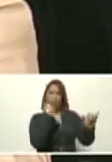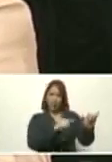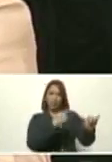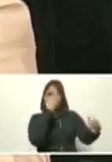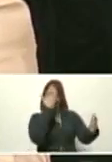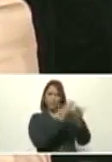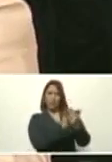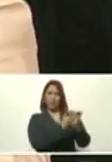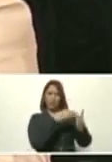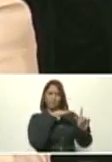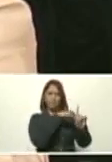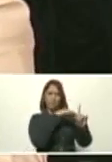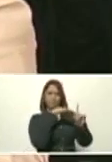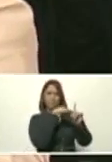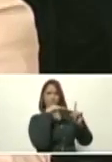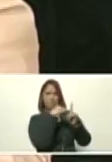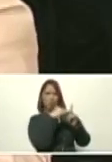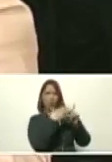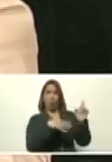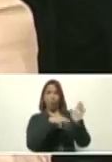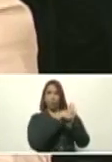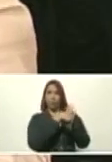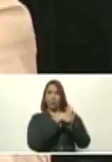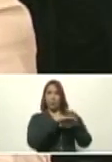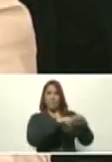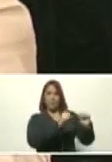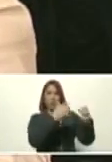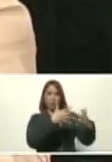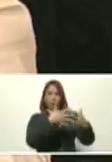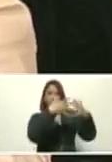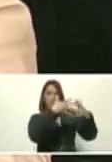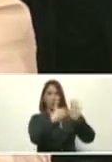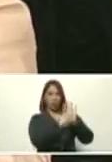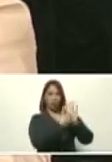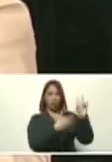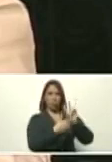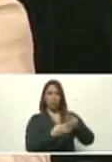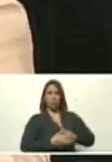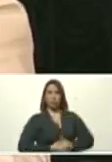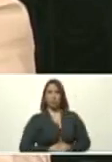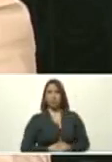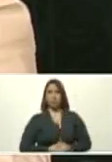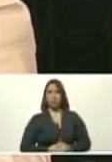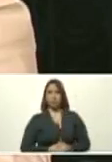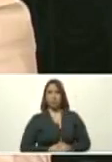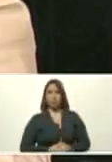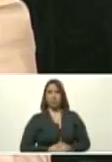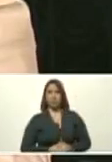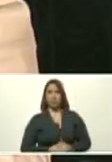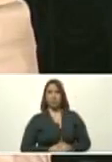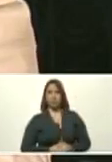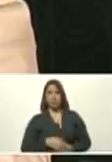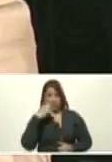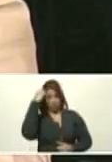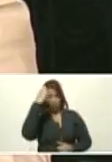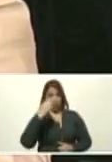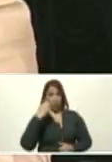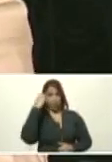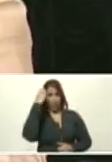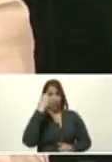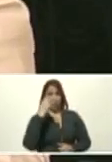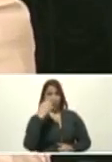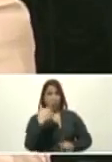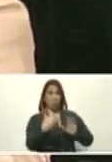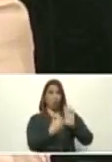frente a los ataques nuevamente del imperio norteamericano y el europeo